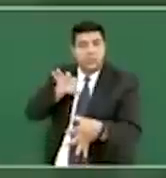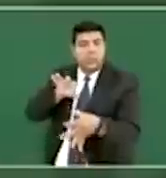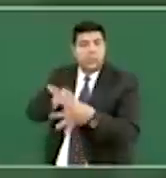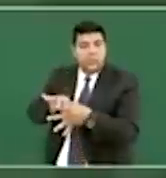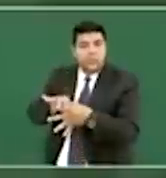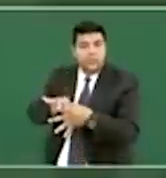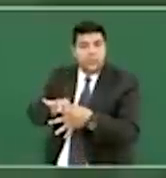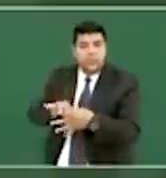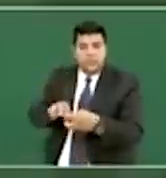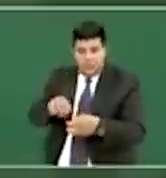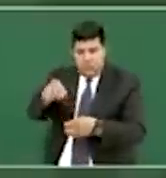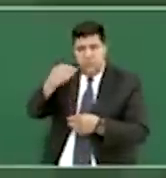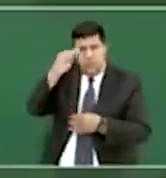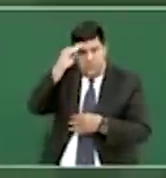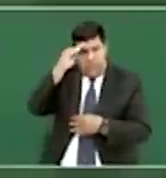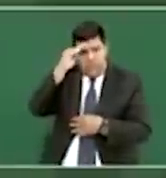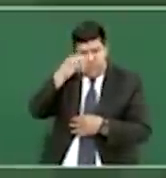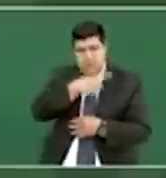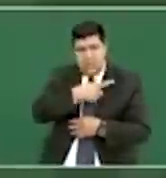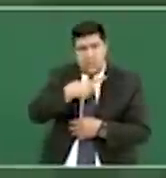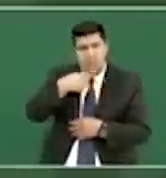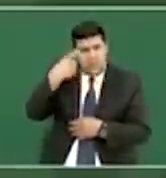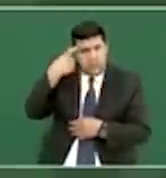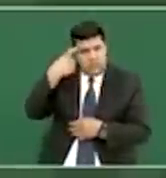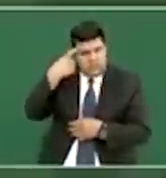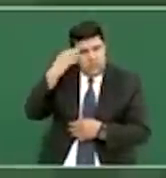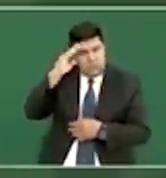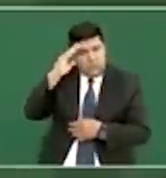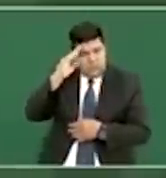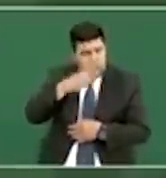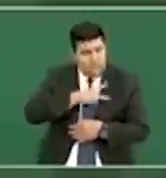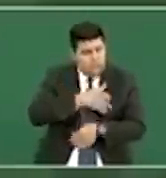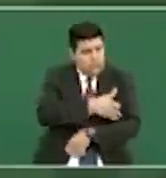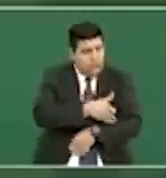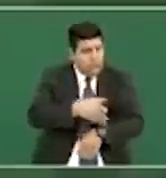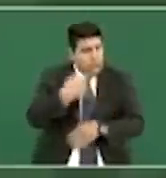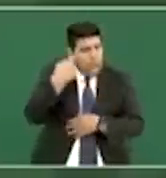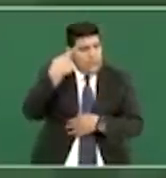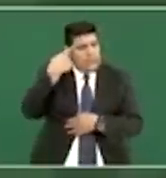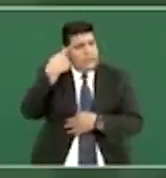que piensen en ellos y que piensen en sus familias